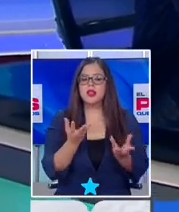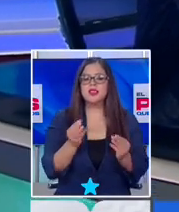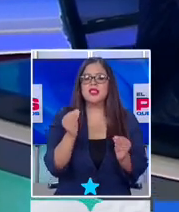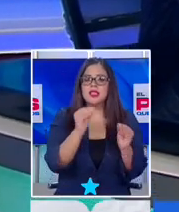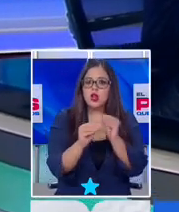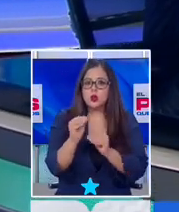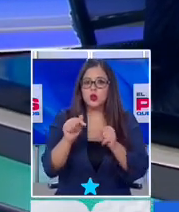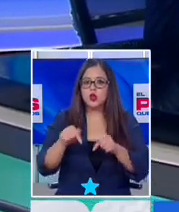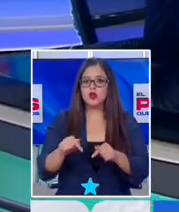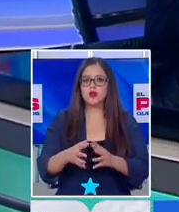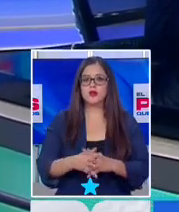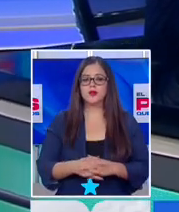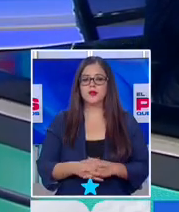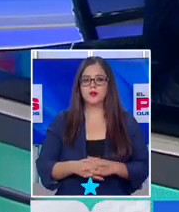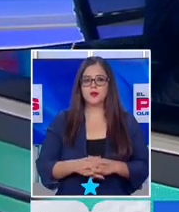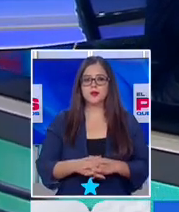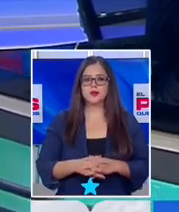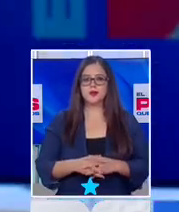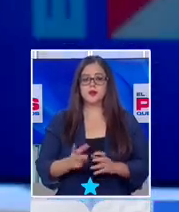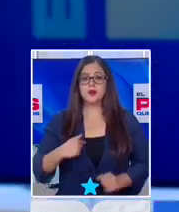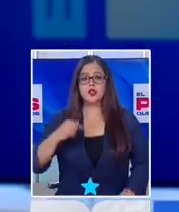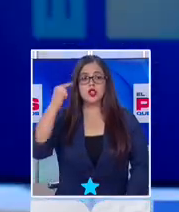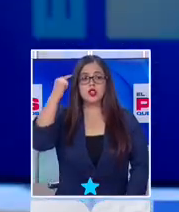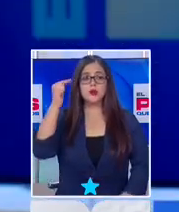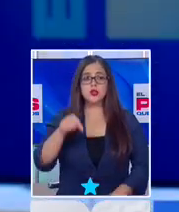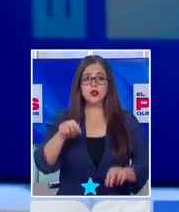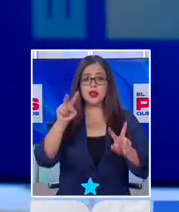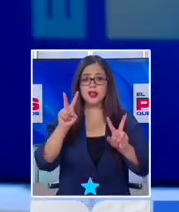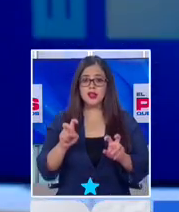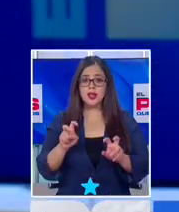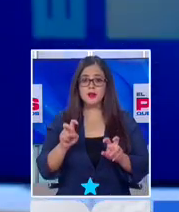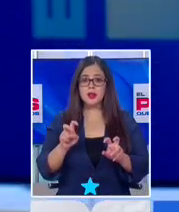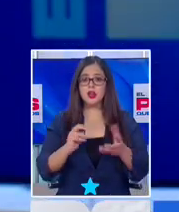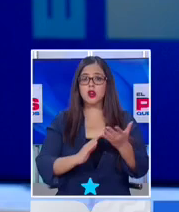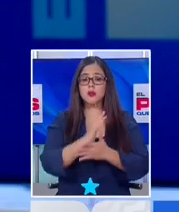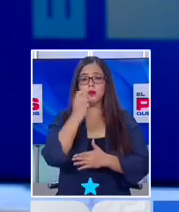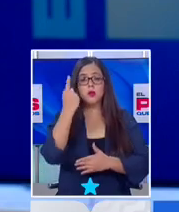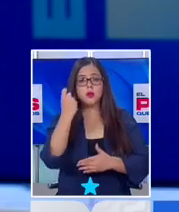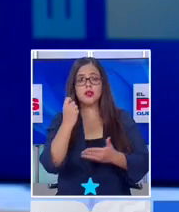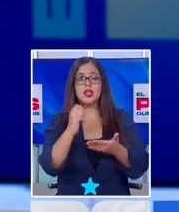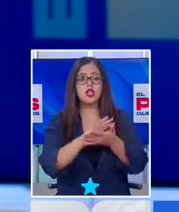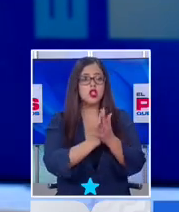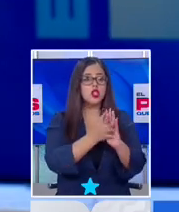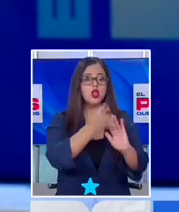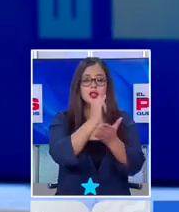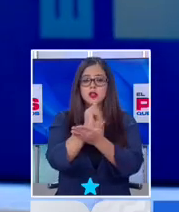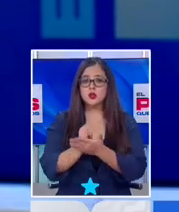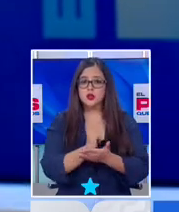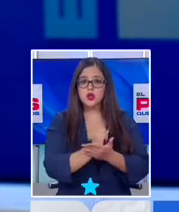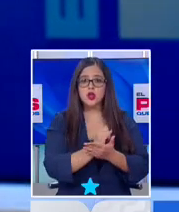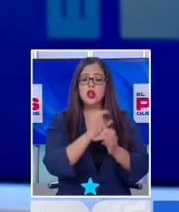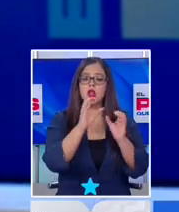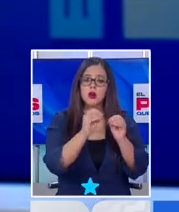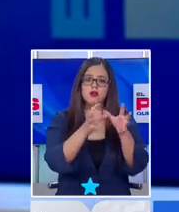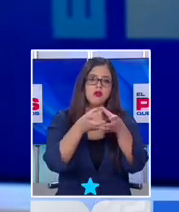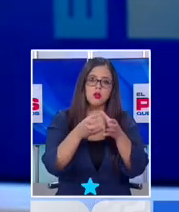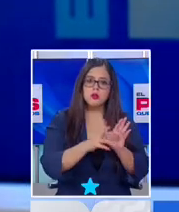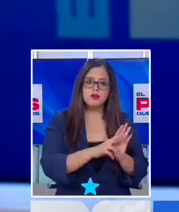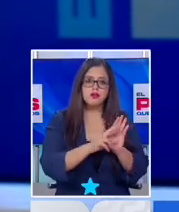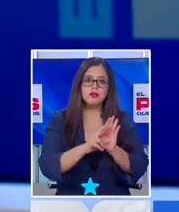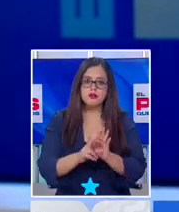en esta discusión bueno yo creo que ahí el análisis parte por entender que todas las instituciones y órganos de representación